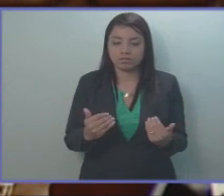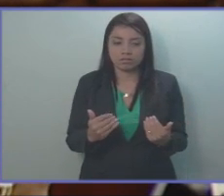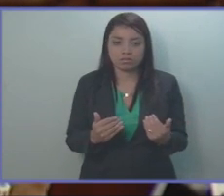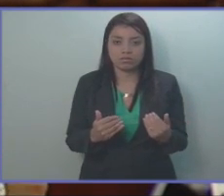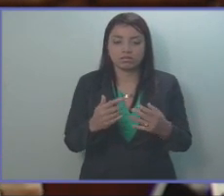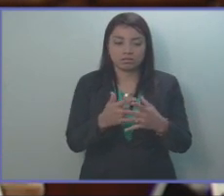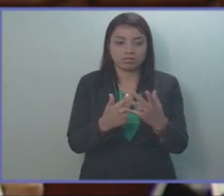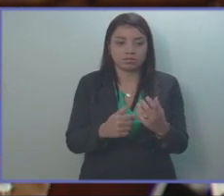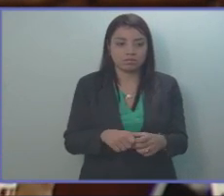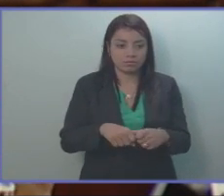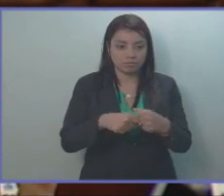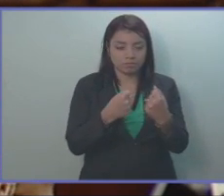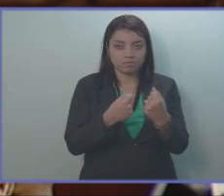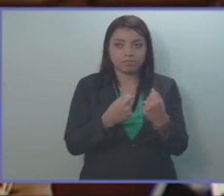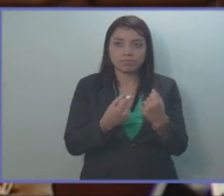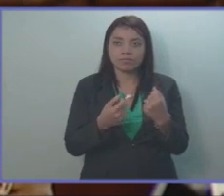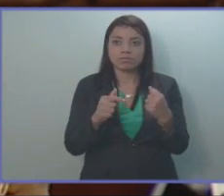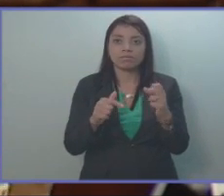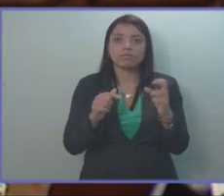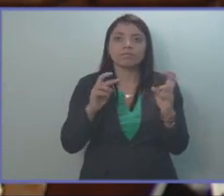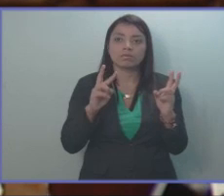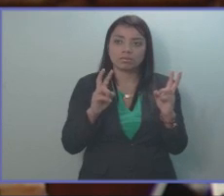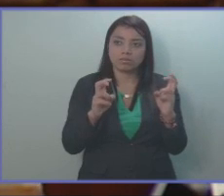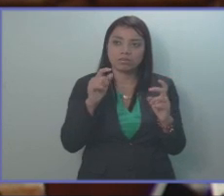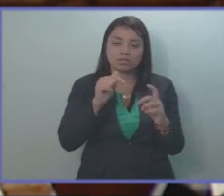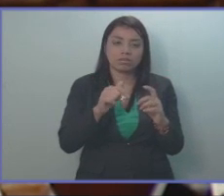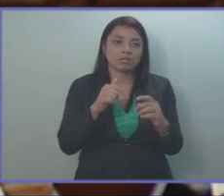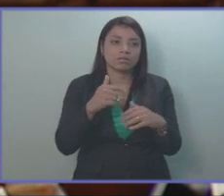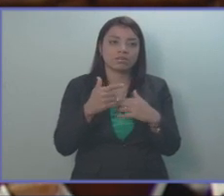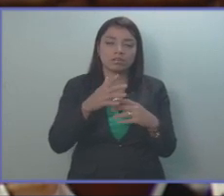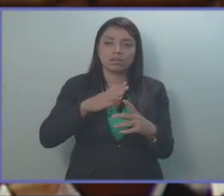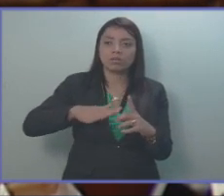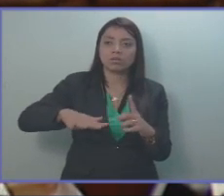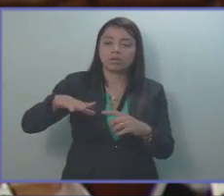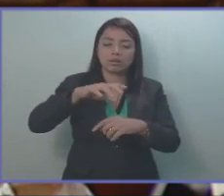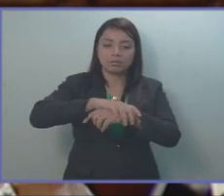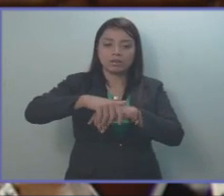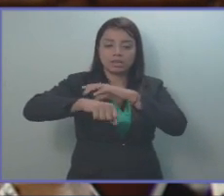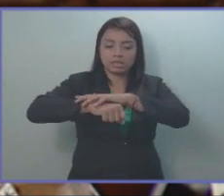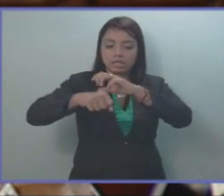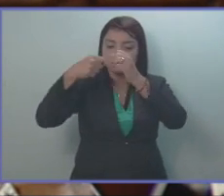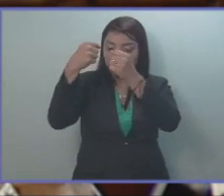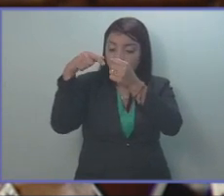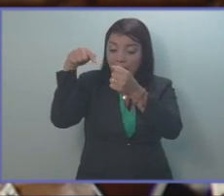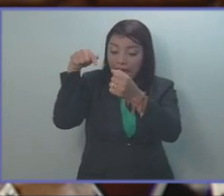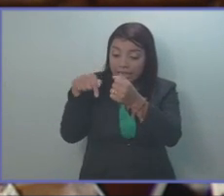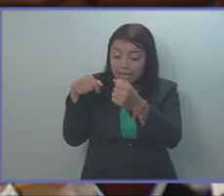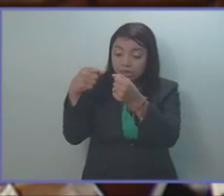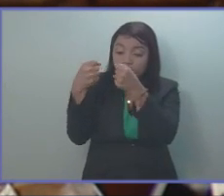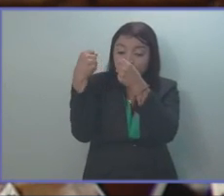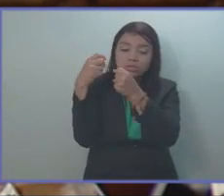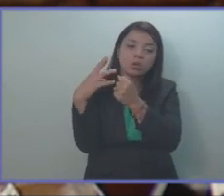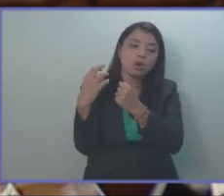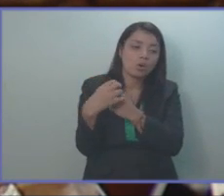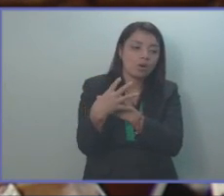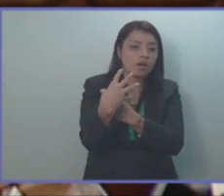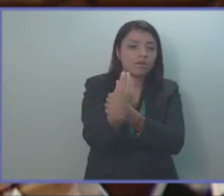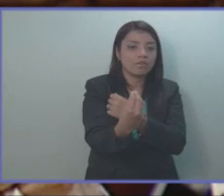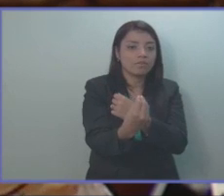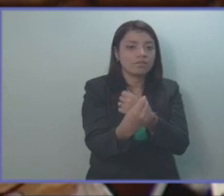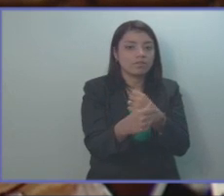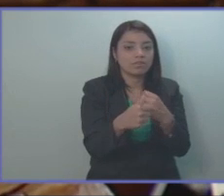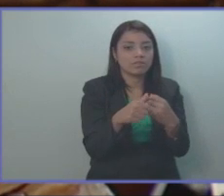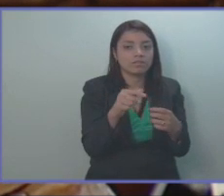hechos delictivos al interior o fuera del centro penitenciario. En los casos de este inciso y del